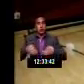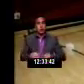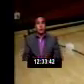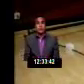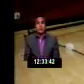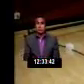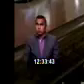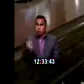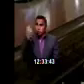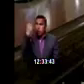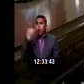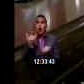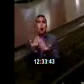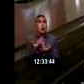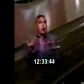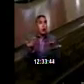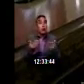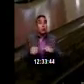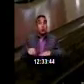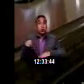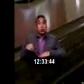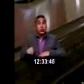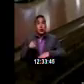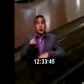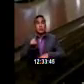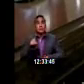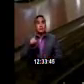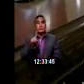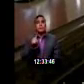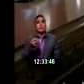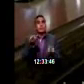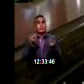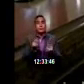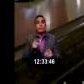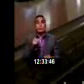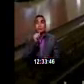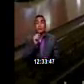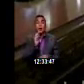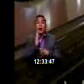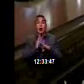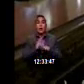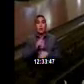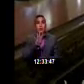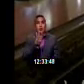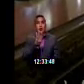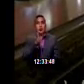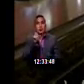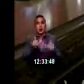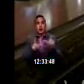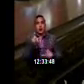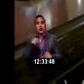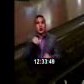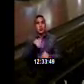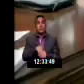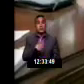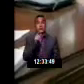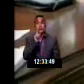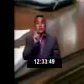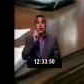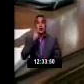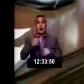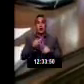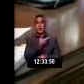La sorpresa de hoy es que el tribunal ha concedido también la palabra a 4 de los procesados, entre ellos